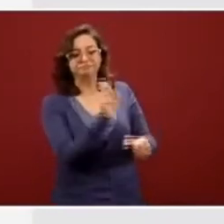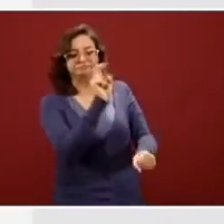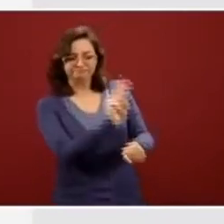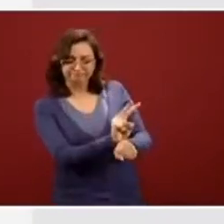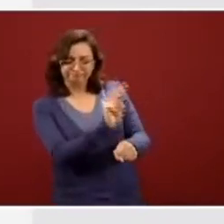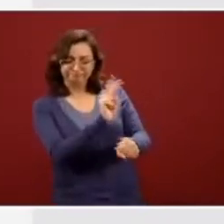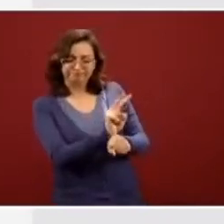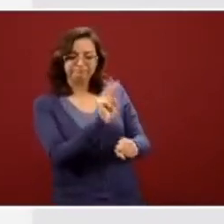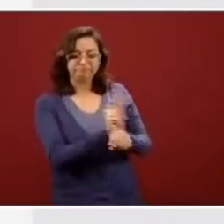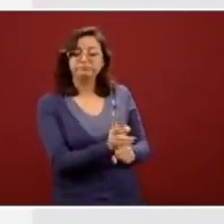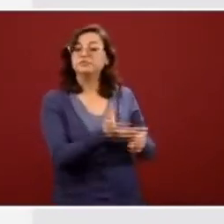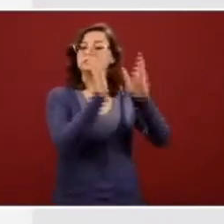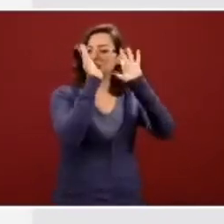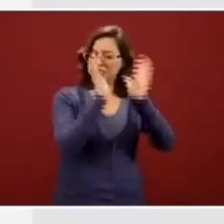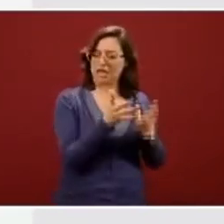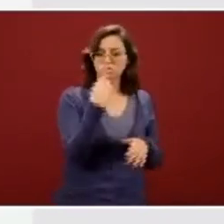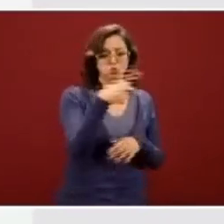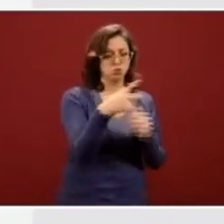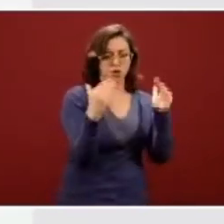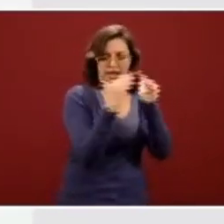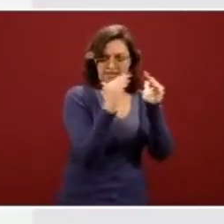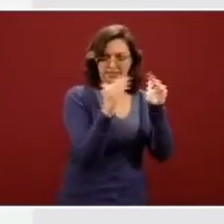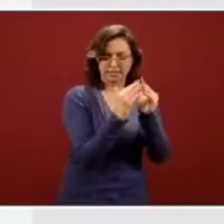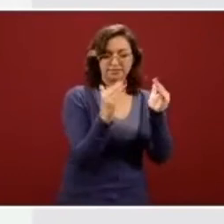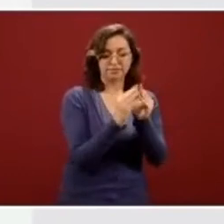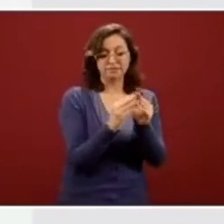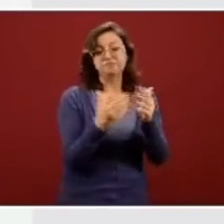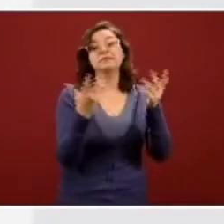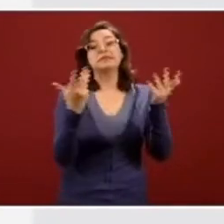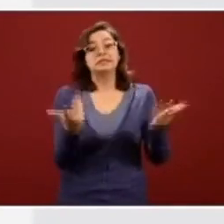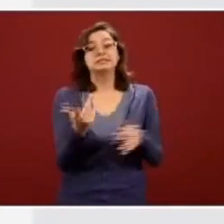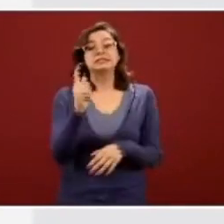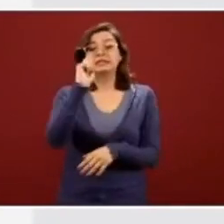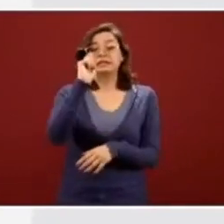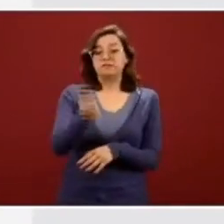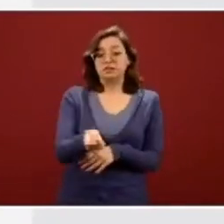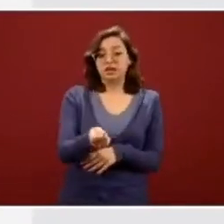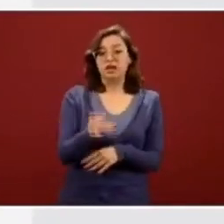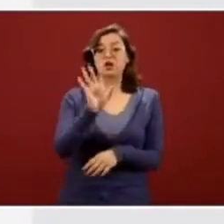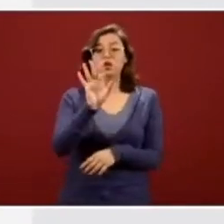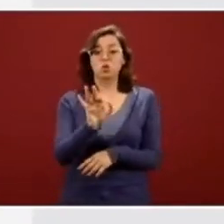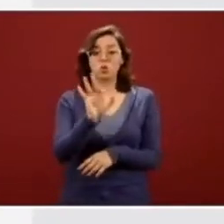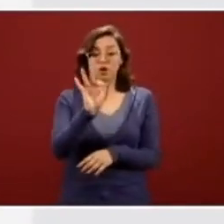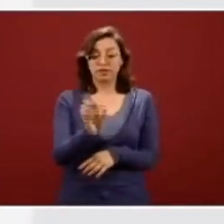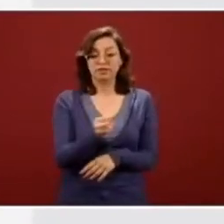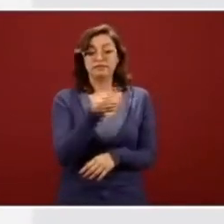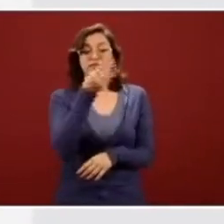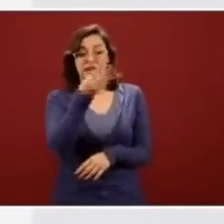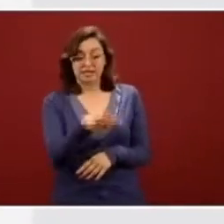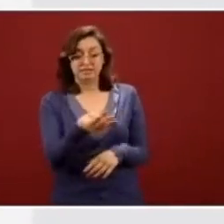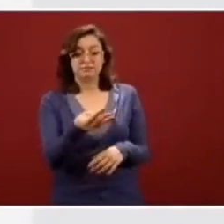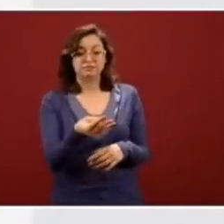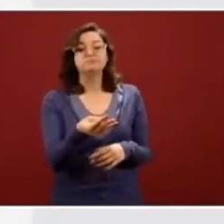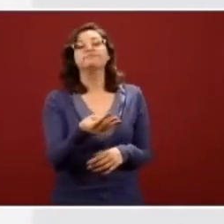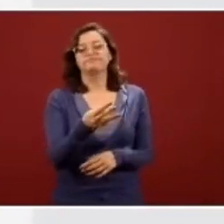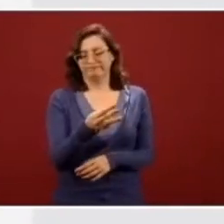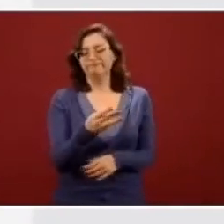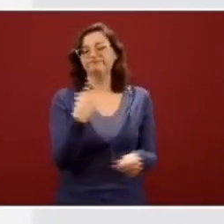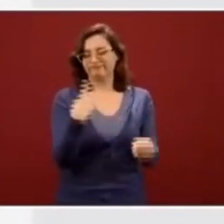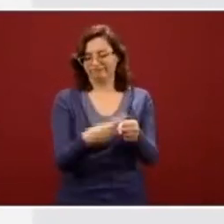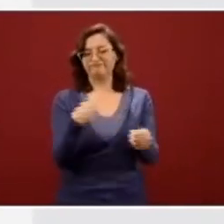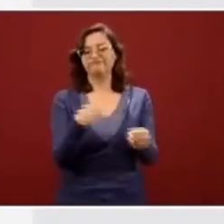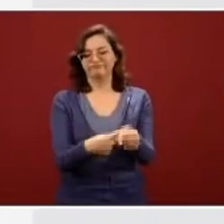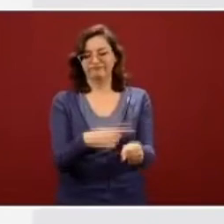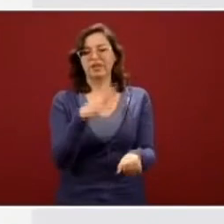autorresguardados y seguidos en su autorresguardamiento, ¿sí? Por lo tanto, 43 de estas personas fueron positivos